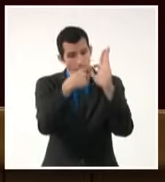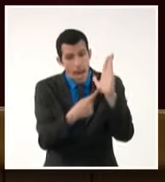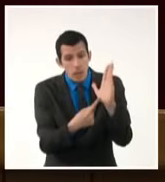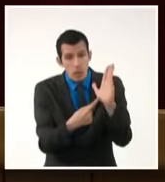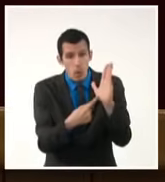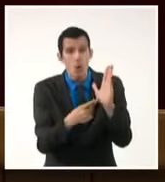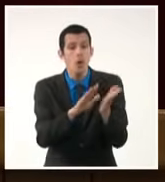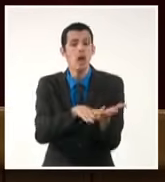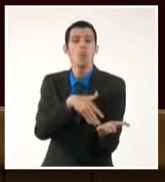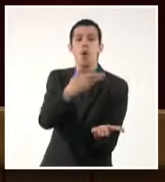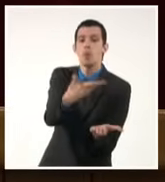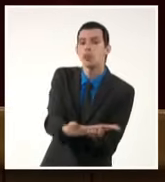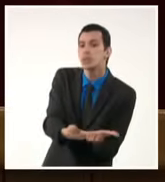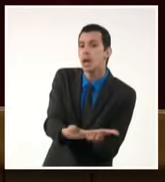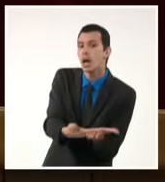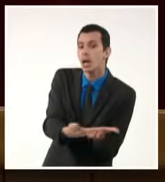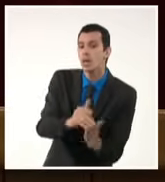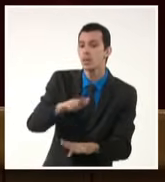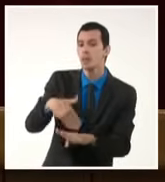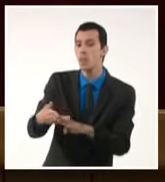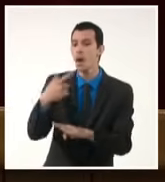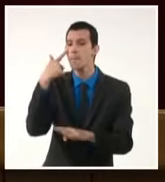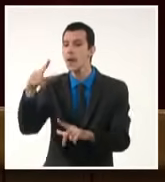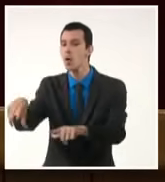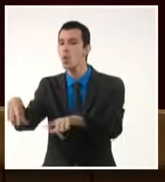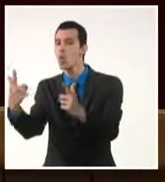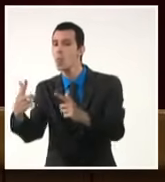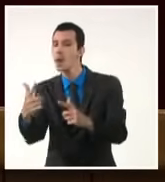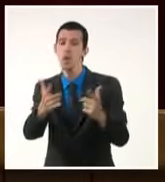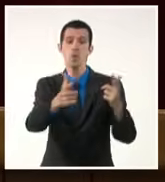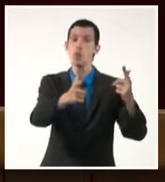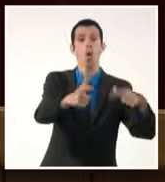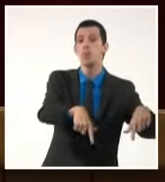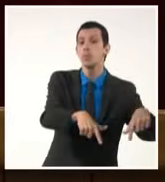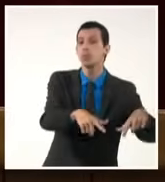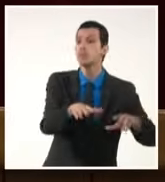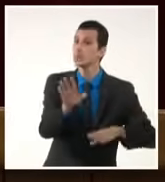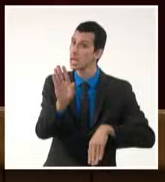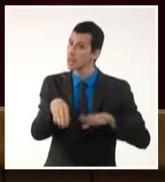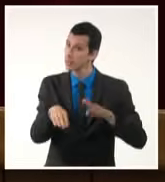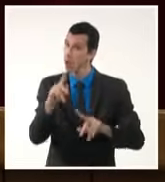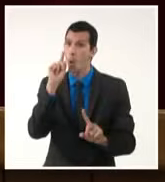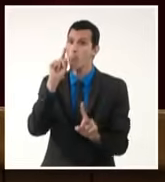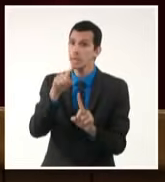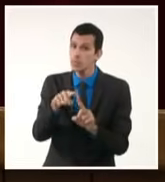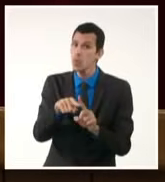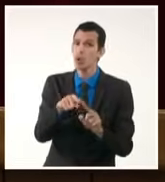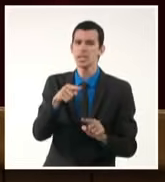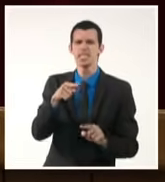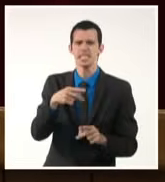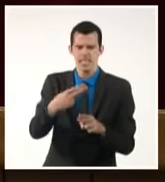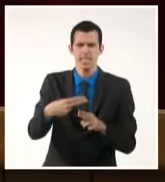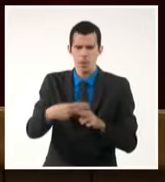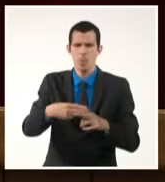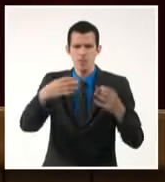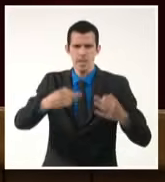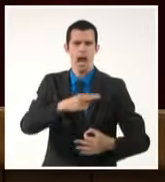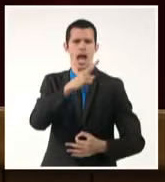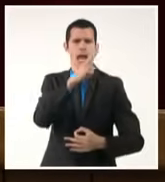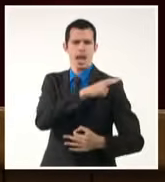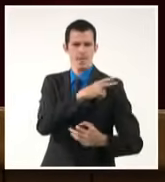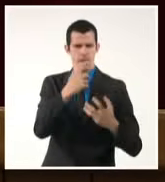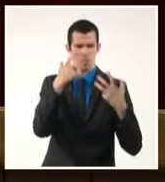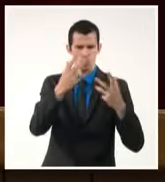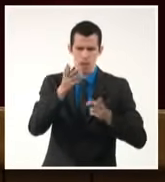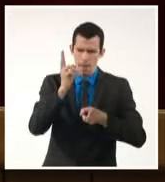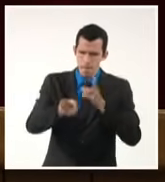problemáticas. El reto es aplicarlas organizadamente, evaluando sus impactos,